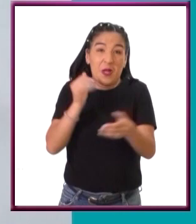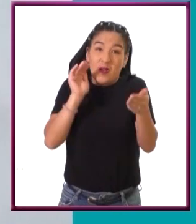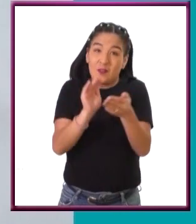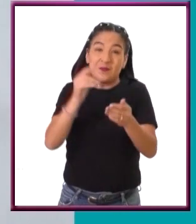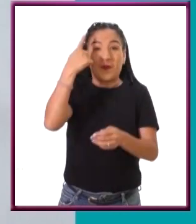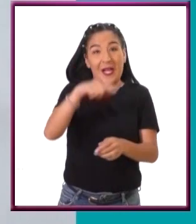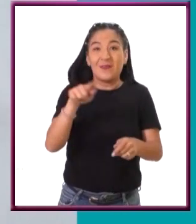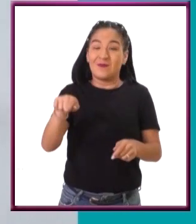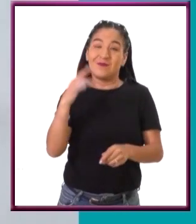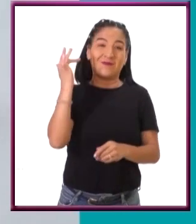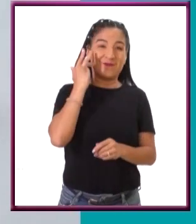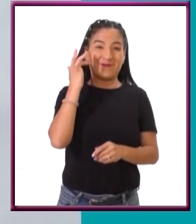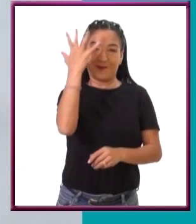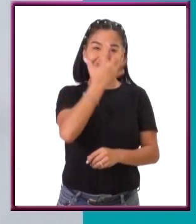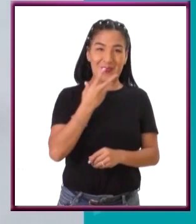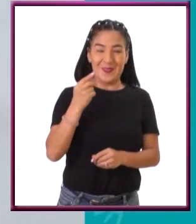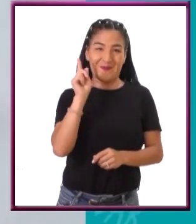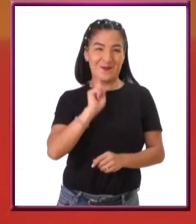belleza femenino.